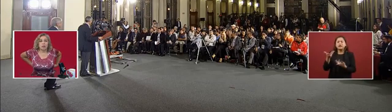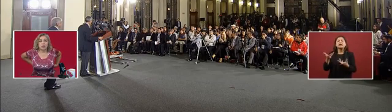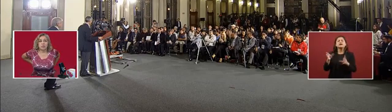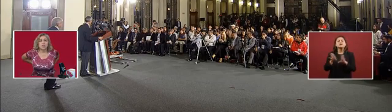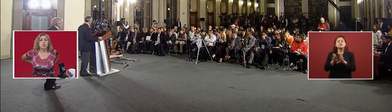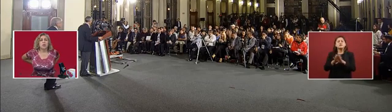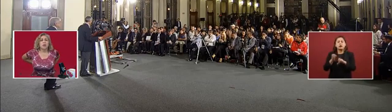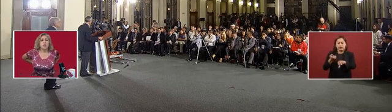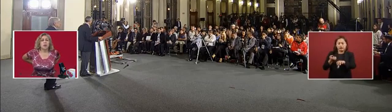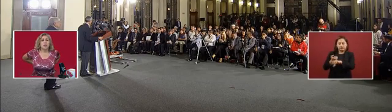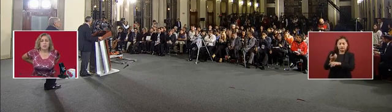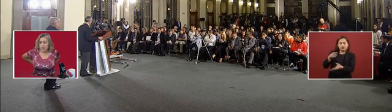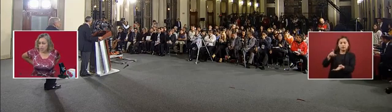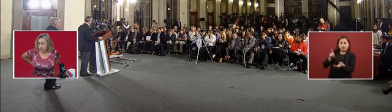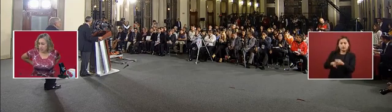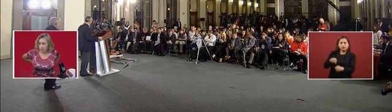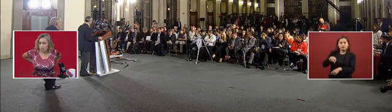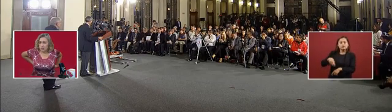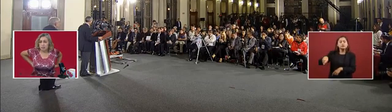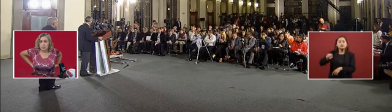Okay.